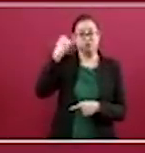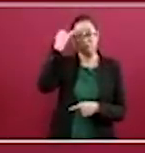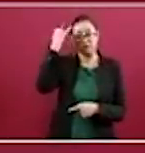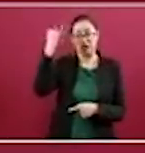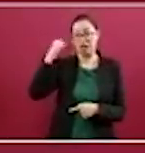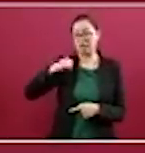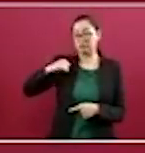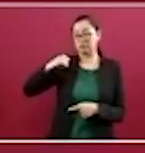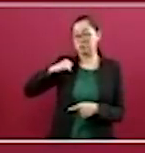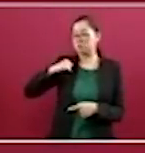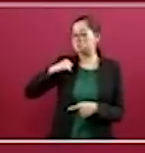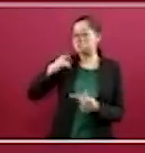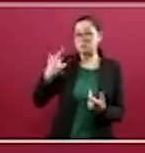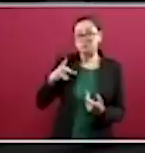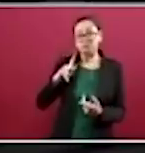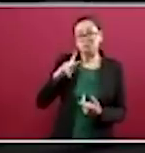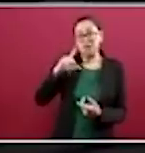que no dio resultados.